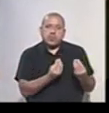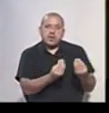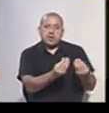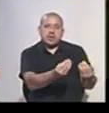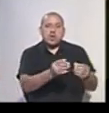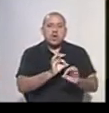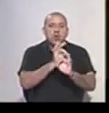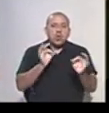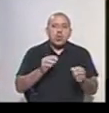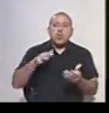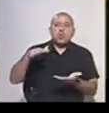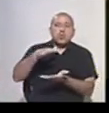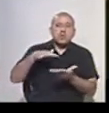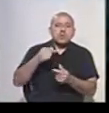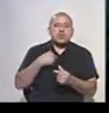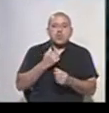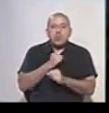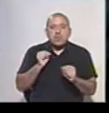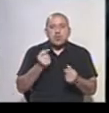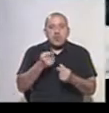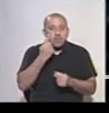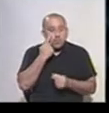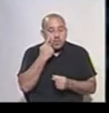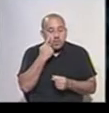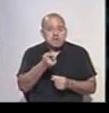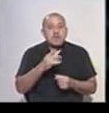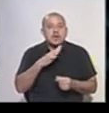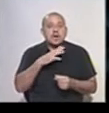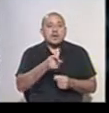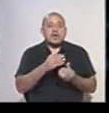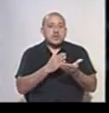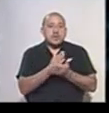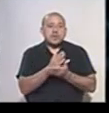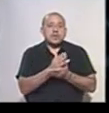podamos experimentar. Por eso hay un cantero que va a estar libre, que es otra